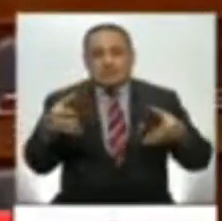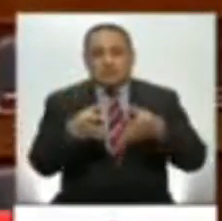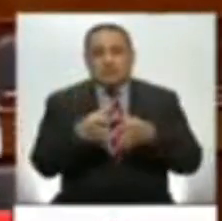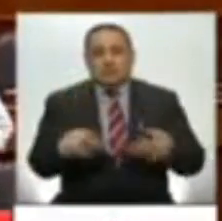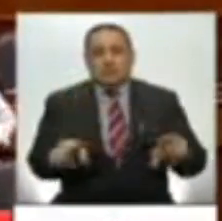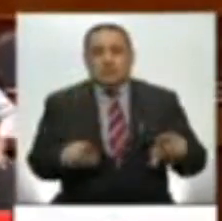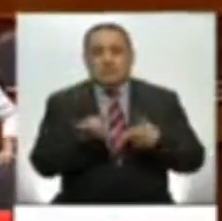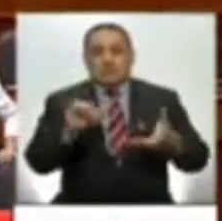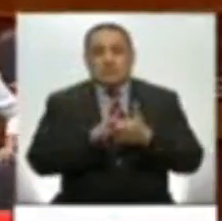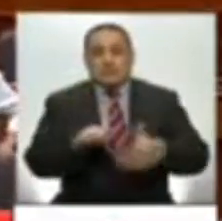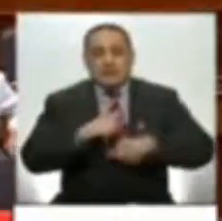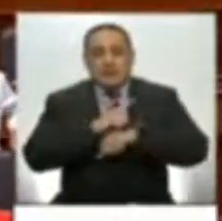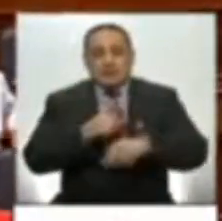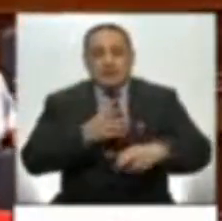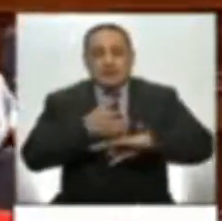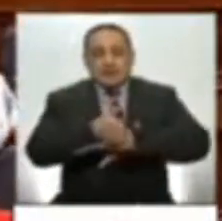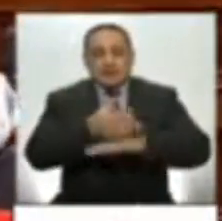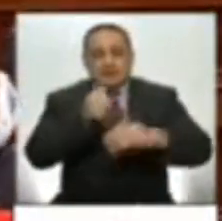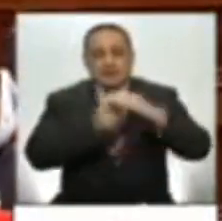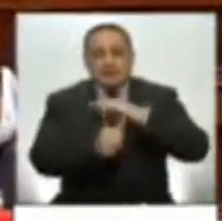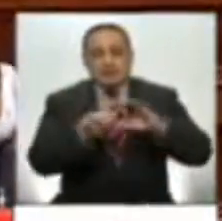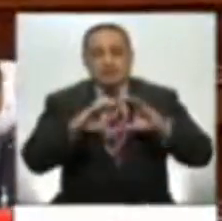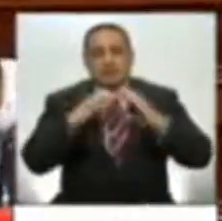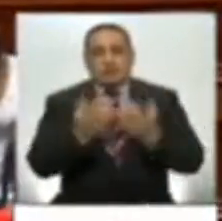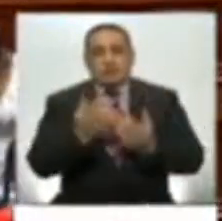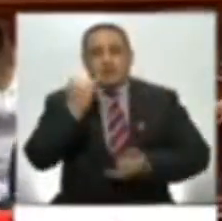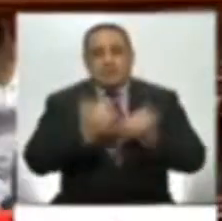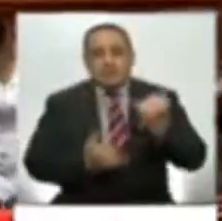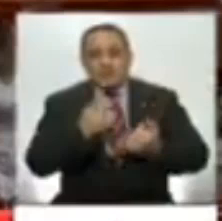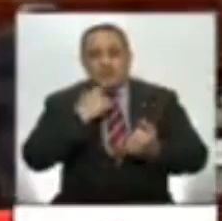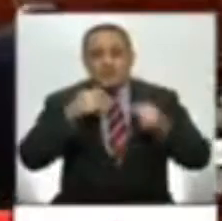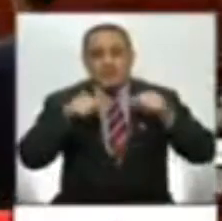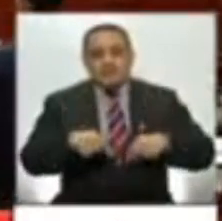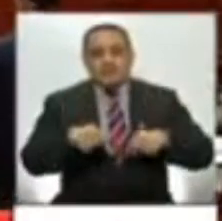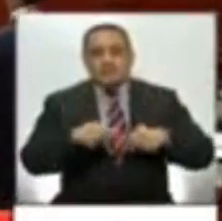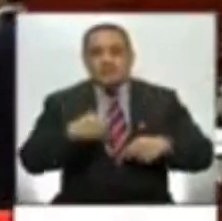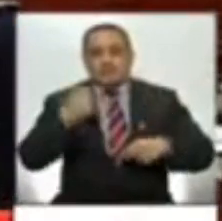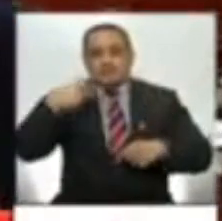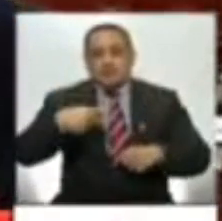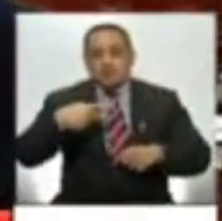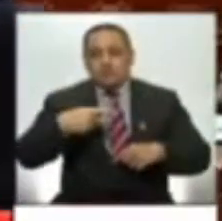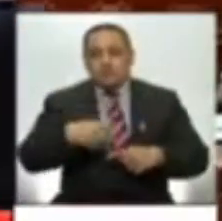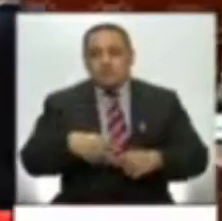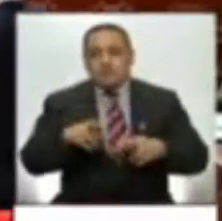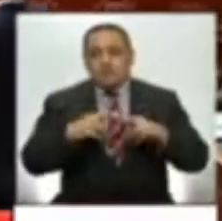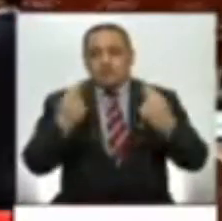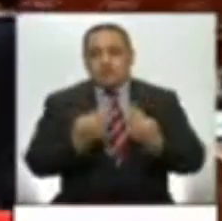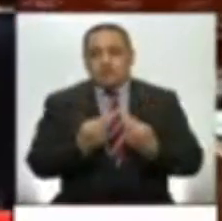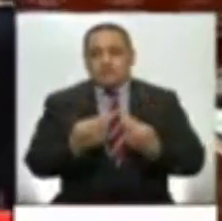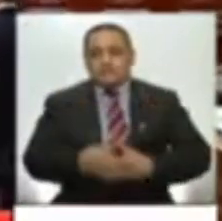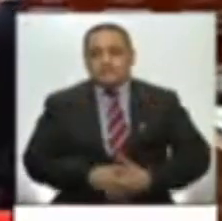que inmediatamente ingresarán al hemiciclo al terminar esta segunda sesión.